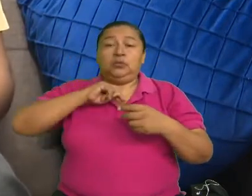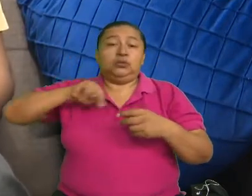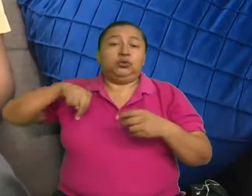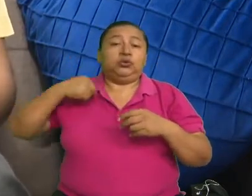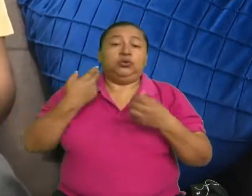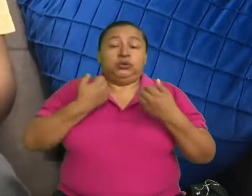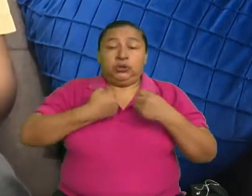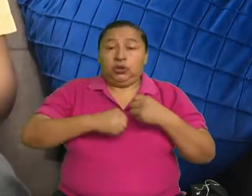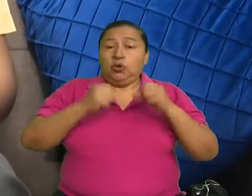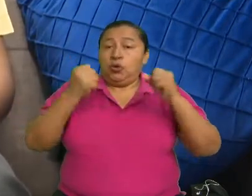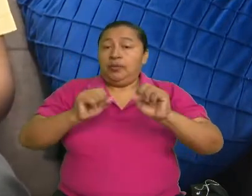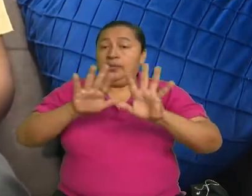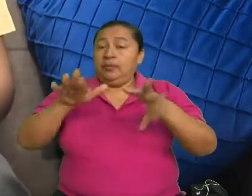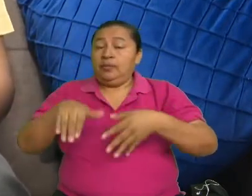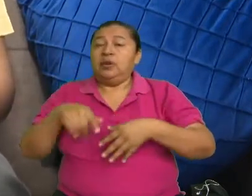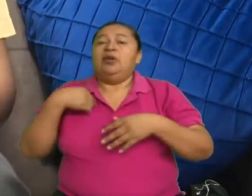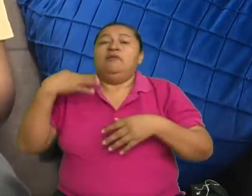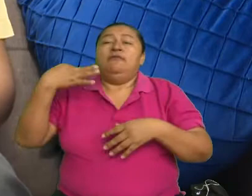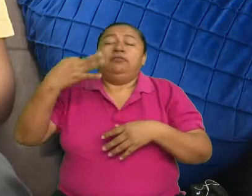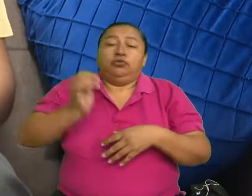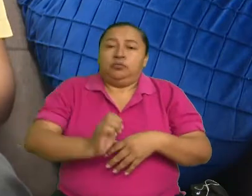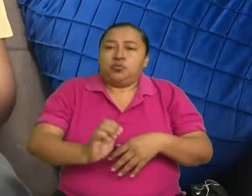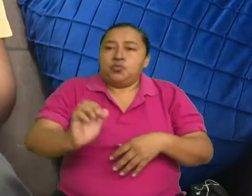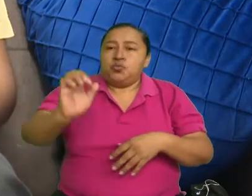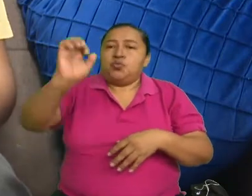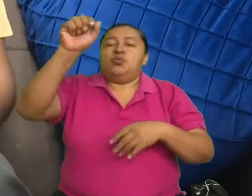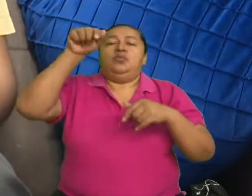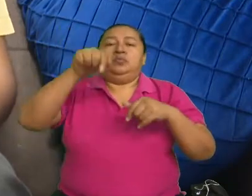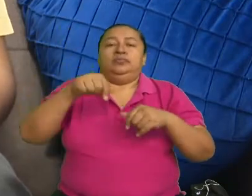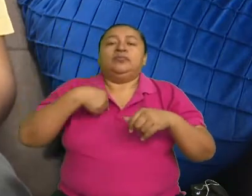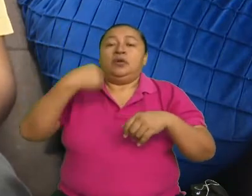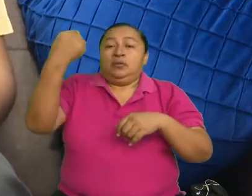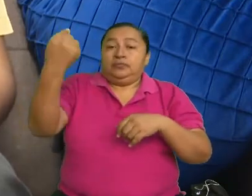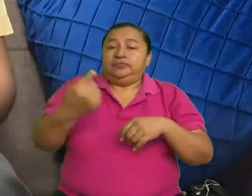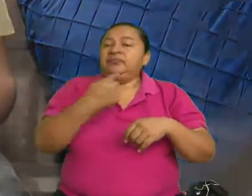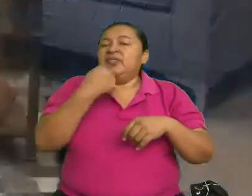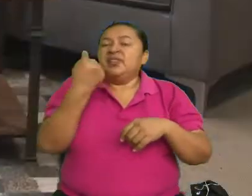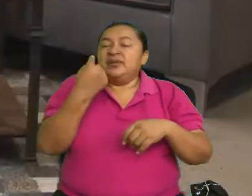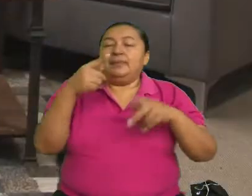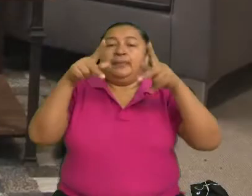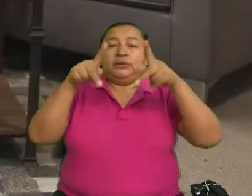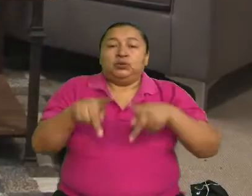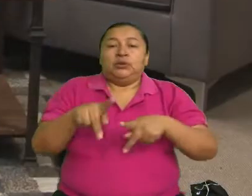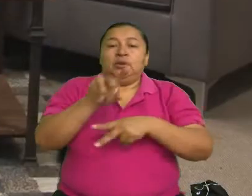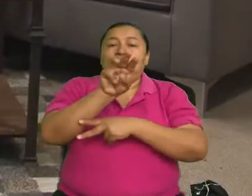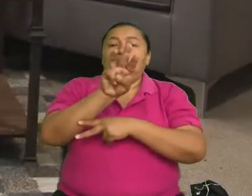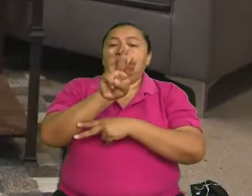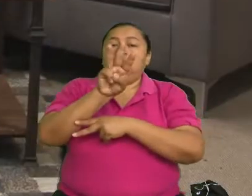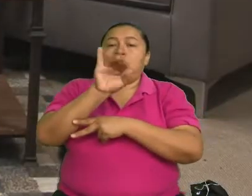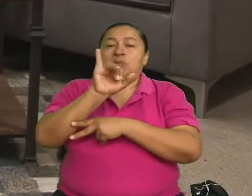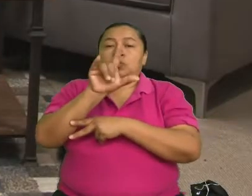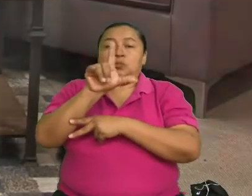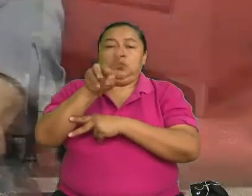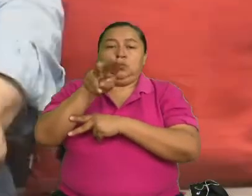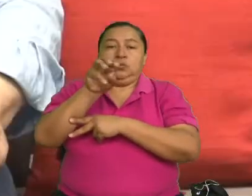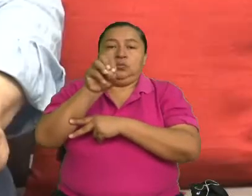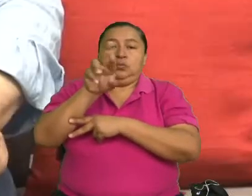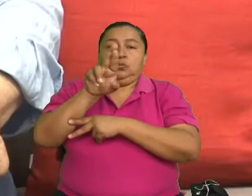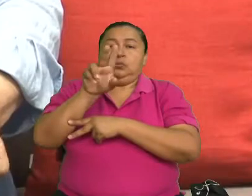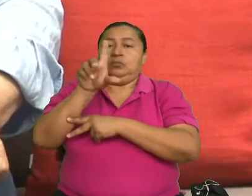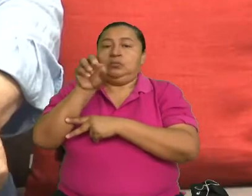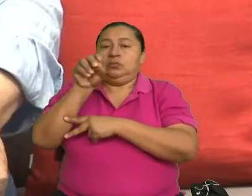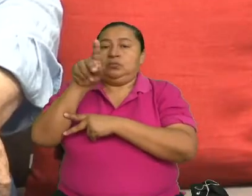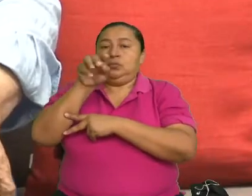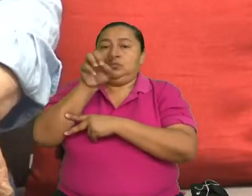futuras generaciones, así como a las presentes, se encuentra con nosotros ya el compañero Wilmor López, voz